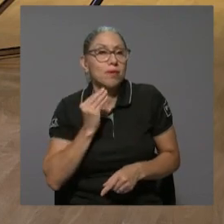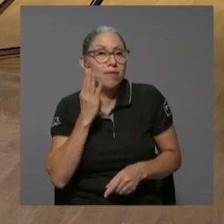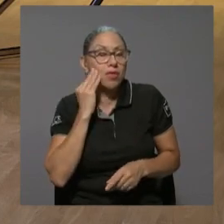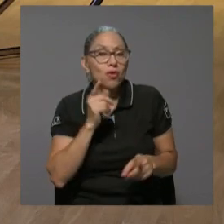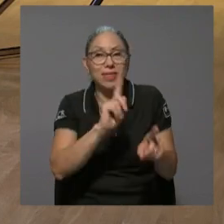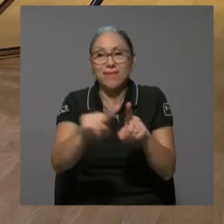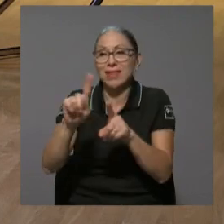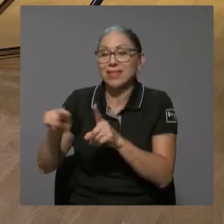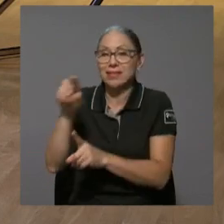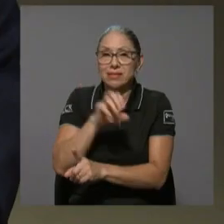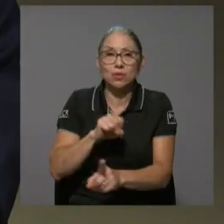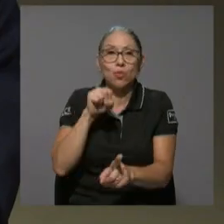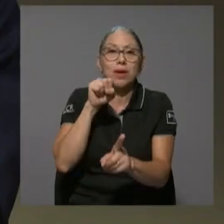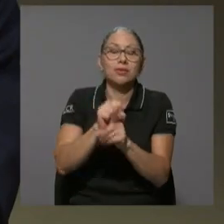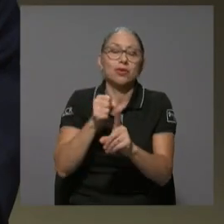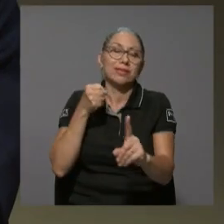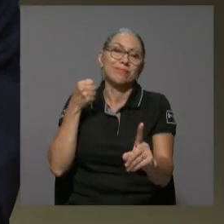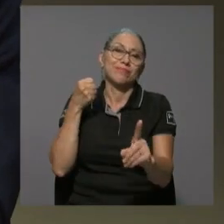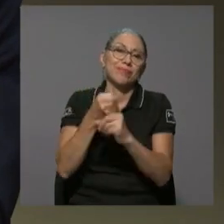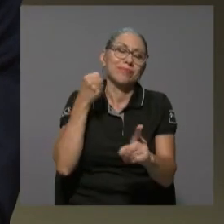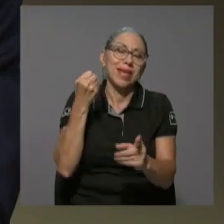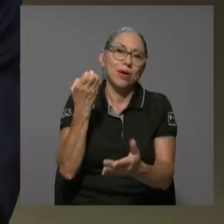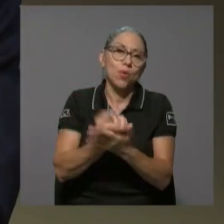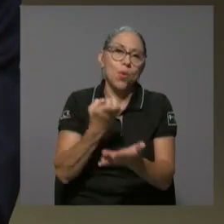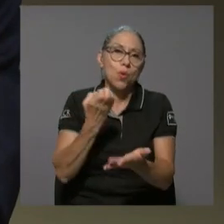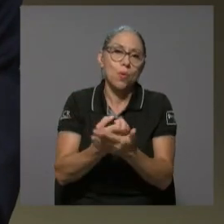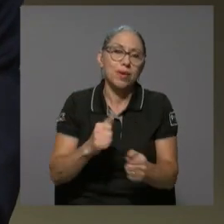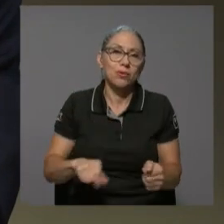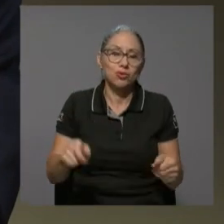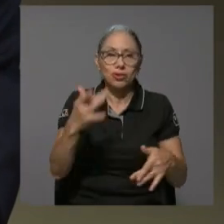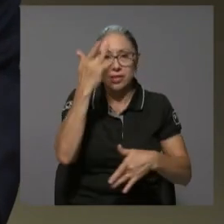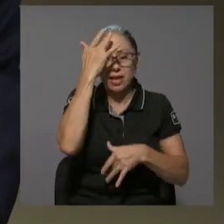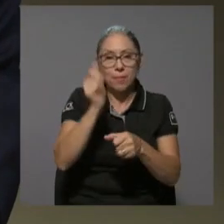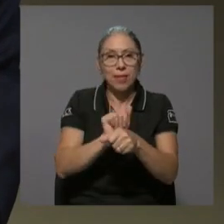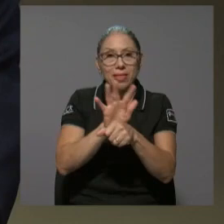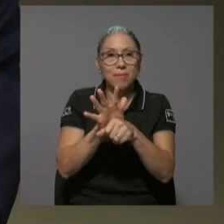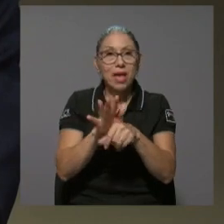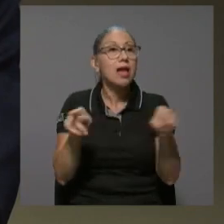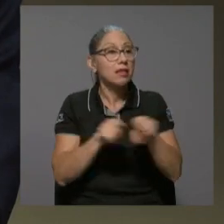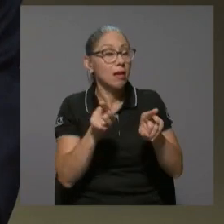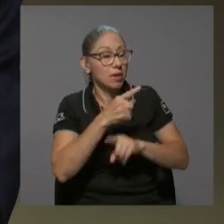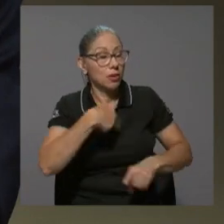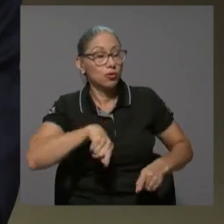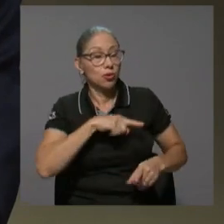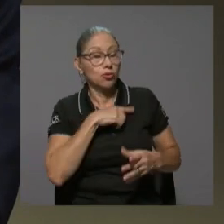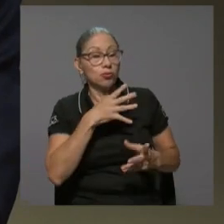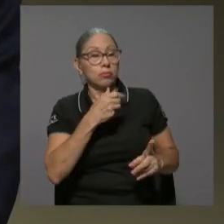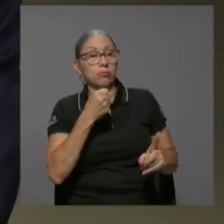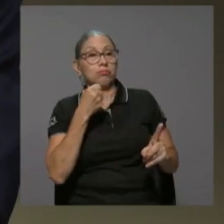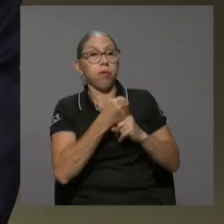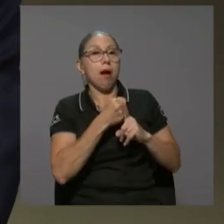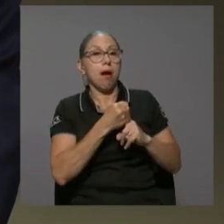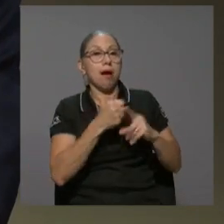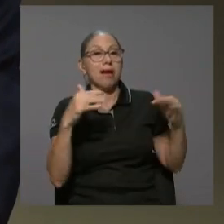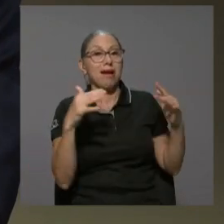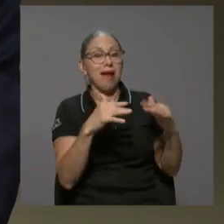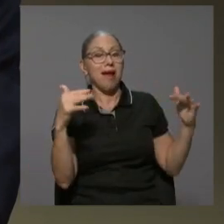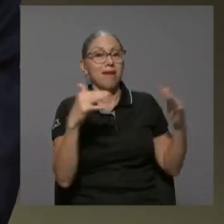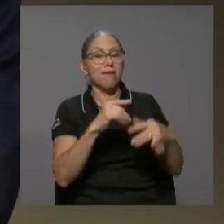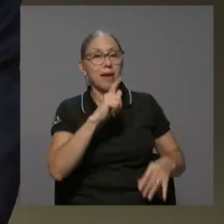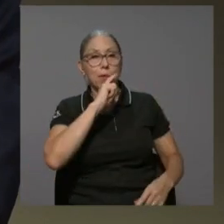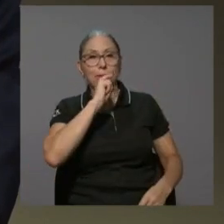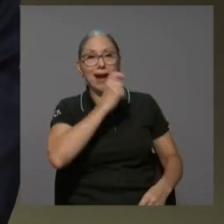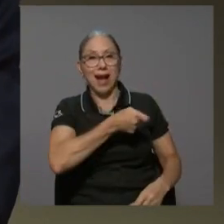impactos económicos de la pandemia. Hemos vivido el shock por la guerra en Ucrania, vivimos en la incertidumbre del